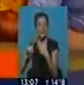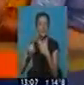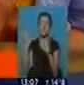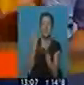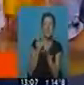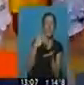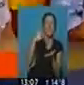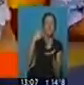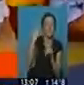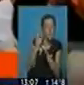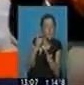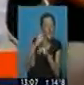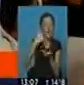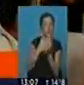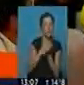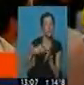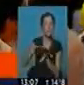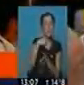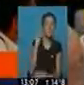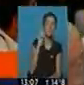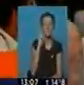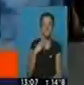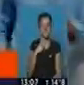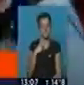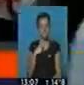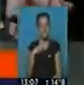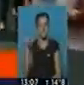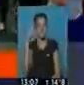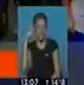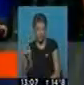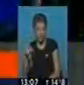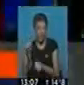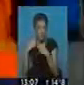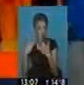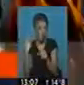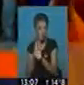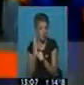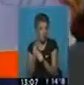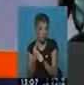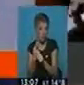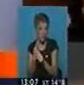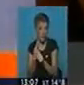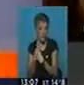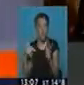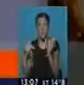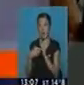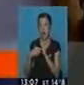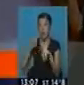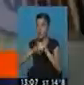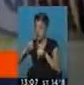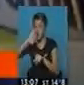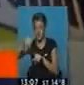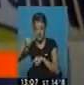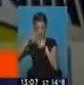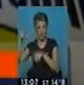sectores populares, que pensaban que quizás con la oposición no van a estar mucho mejor, pero que encima los ricos iban a estar mejor. Entonces